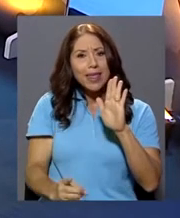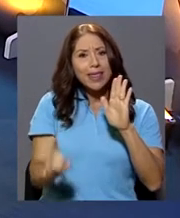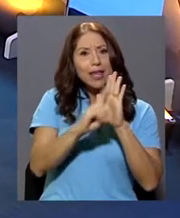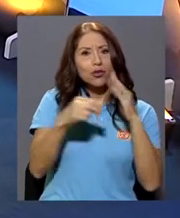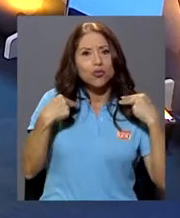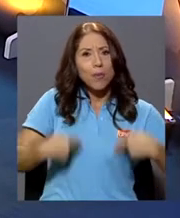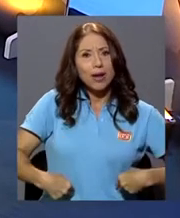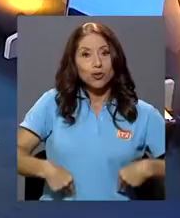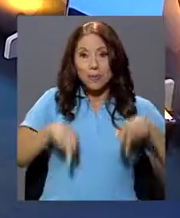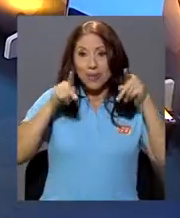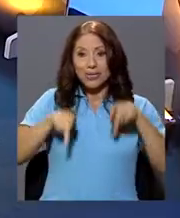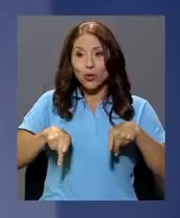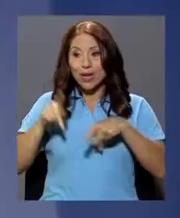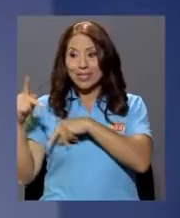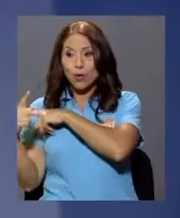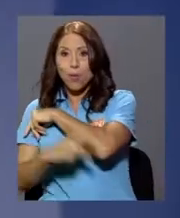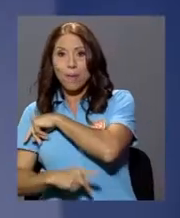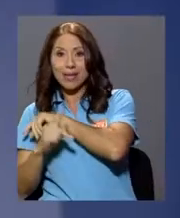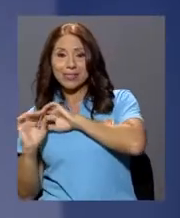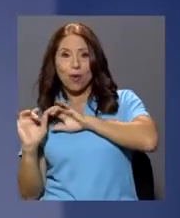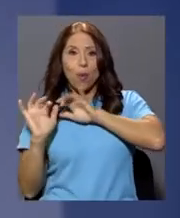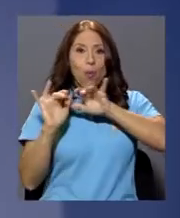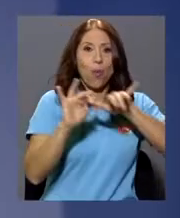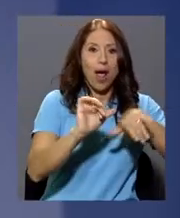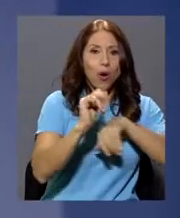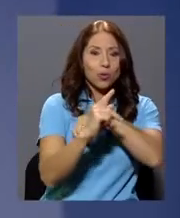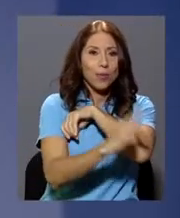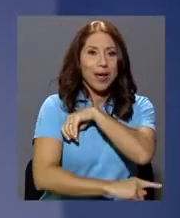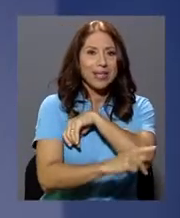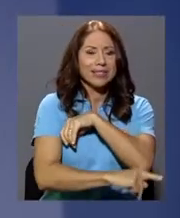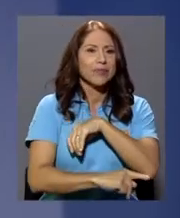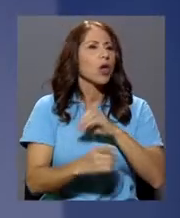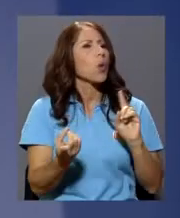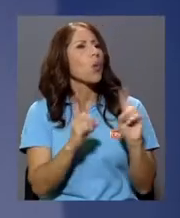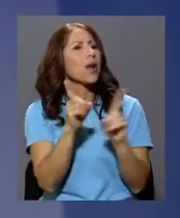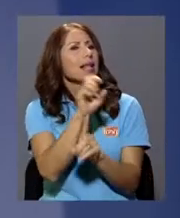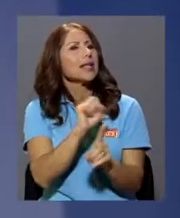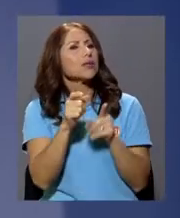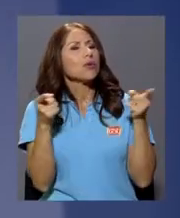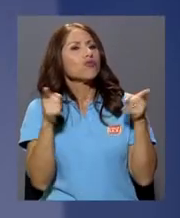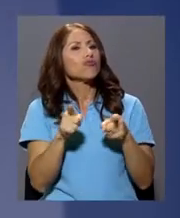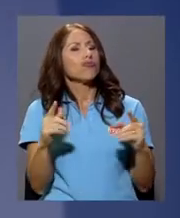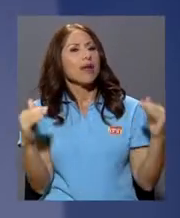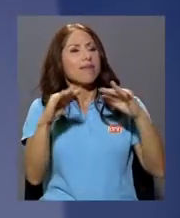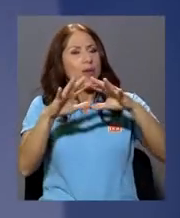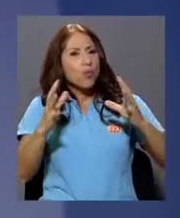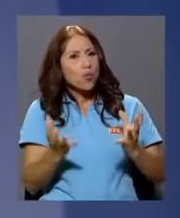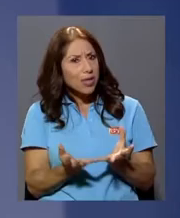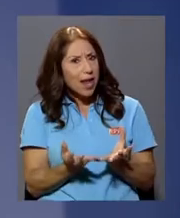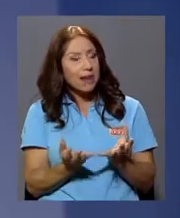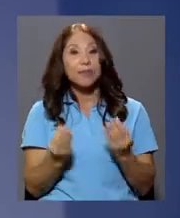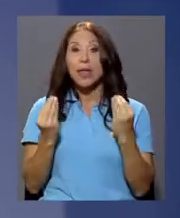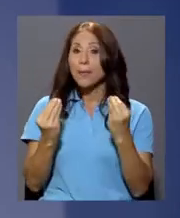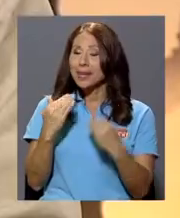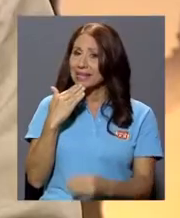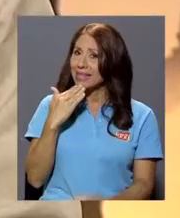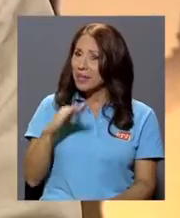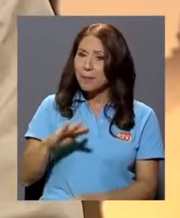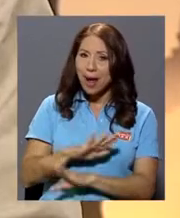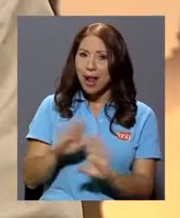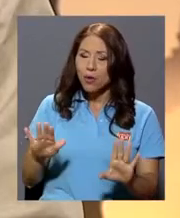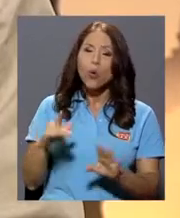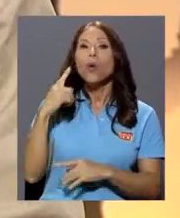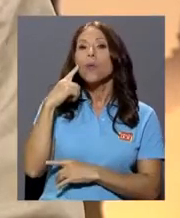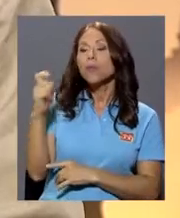pasar de un país a otro. ¿Cuál es el estado de la cuestión a nivel mundial sobre esa afectación? Bastante